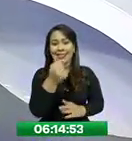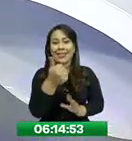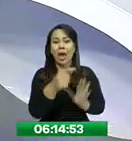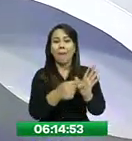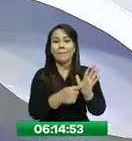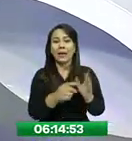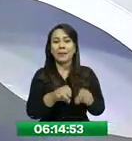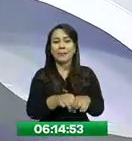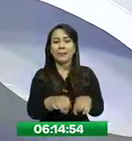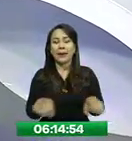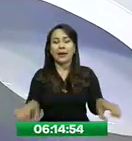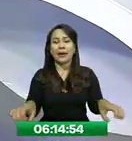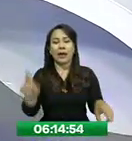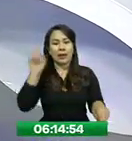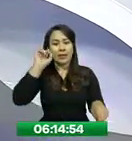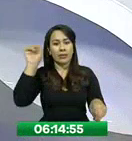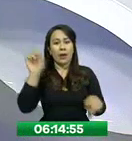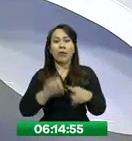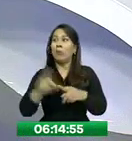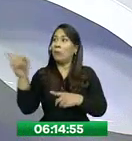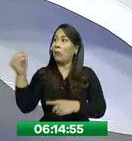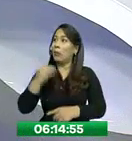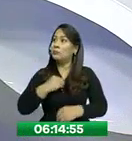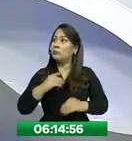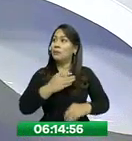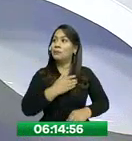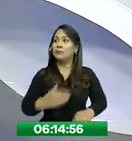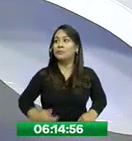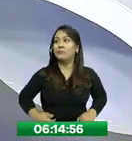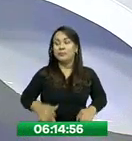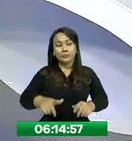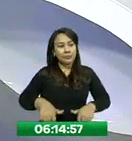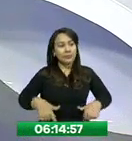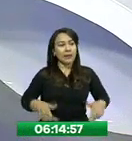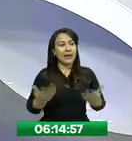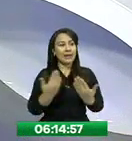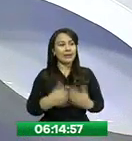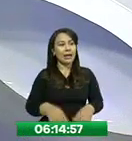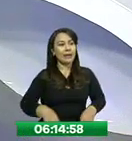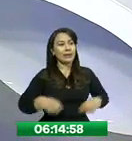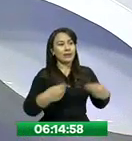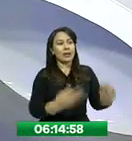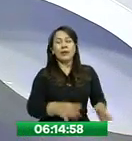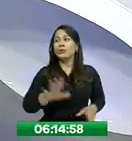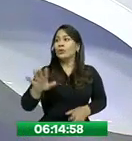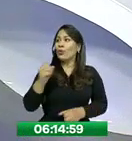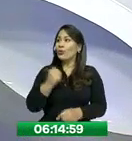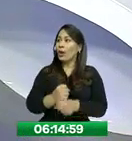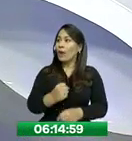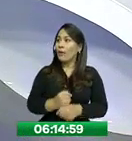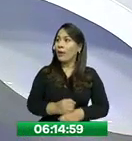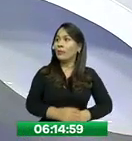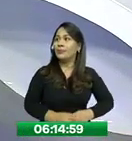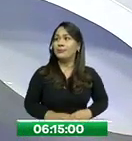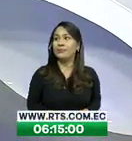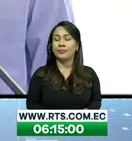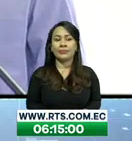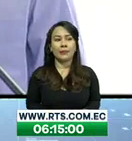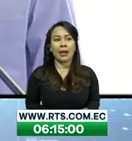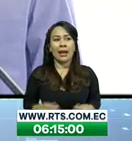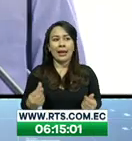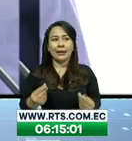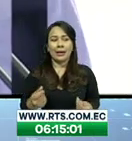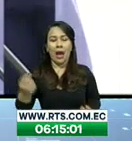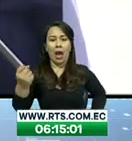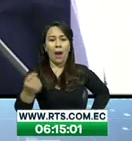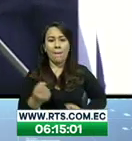becas, de acuerdo a lo que señala el presidente de la República, han sido entregadas en los 2 años de su gestión. Correcto. Esto con una inversión o